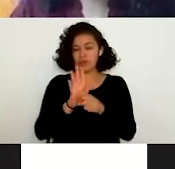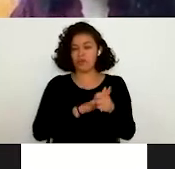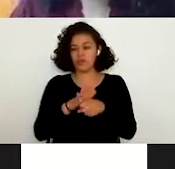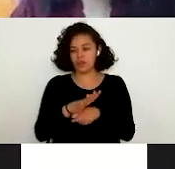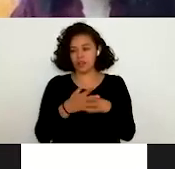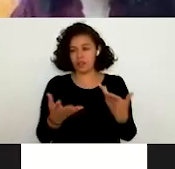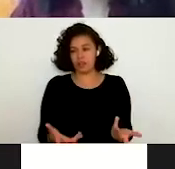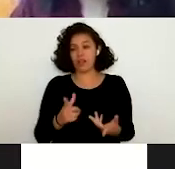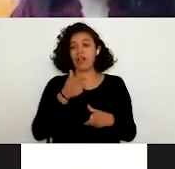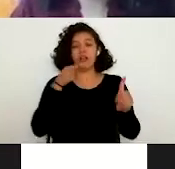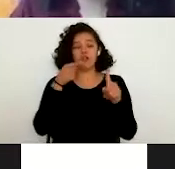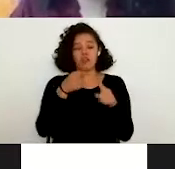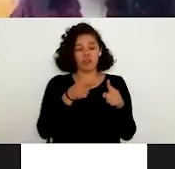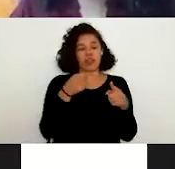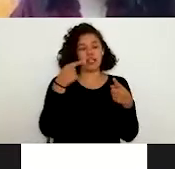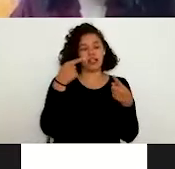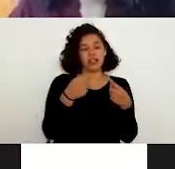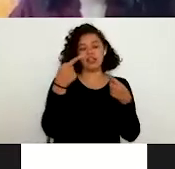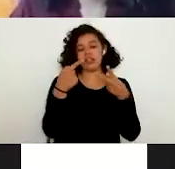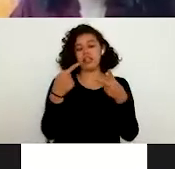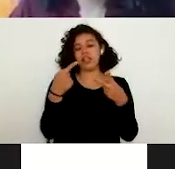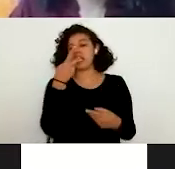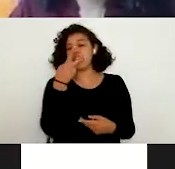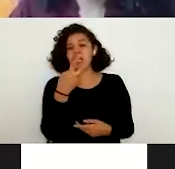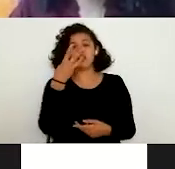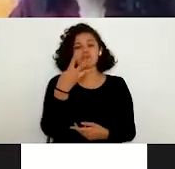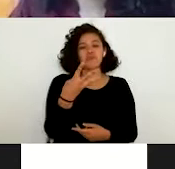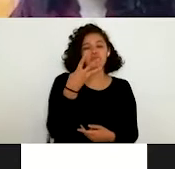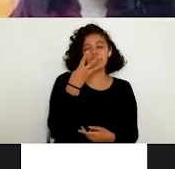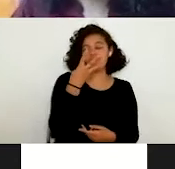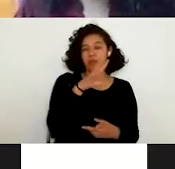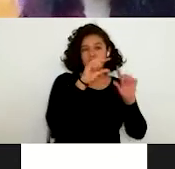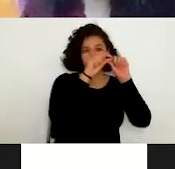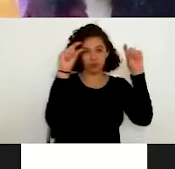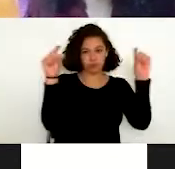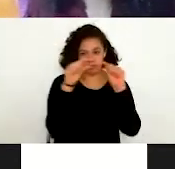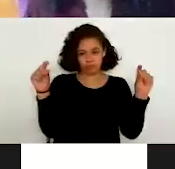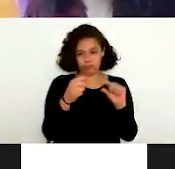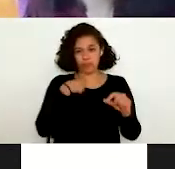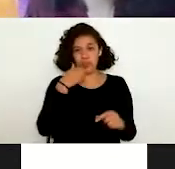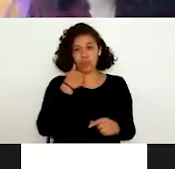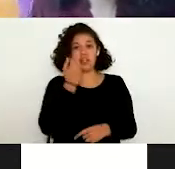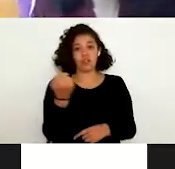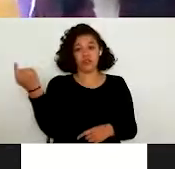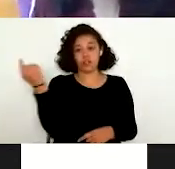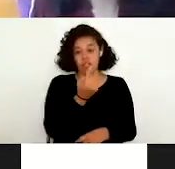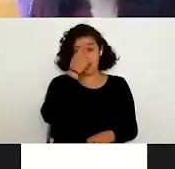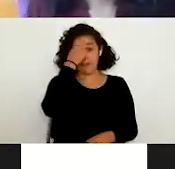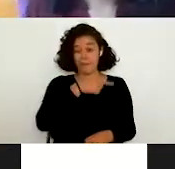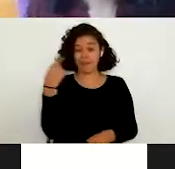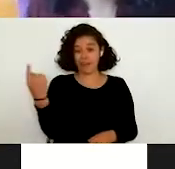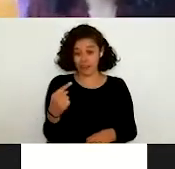un objetivo, en 3, 4 líneas, vamos a colocar qué queremos, para qué lo